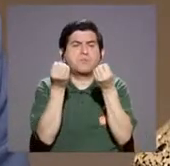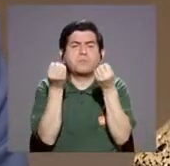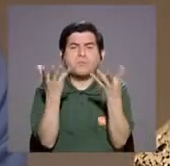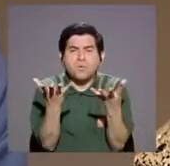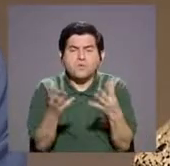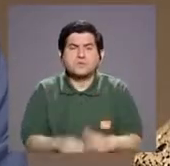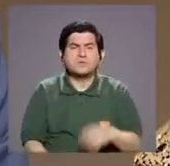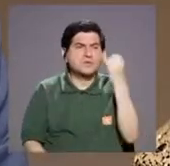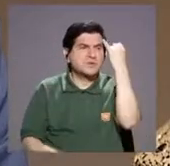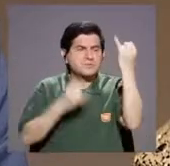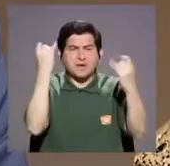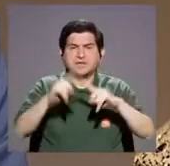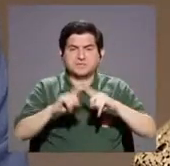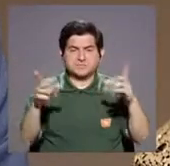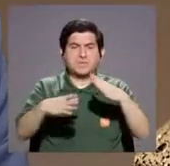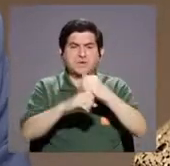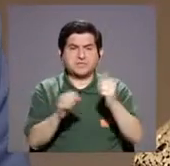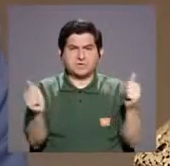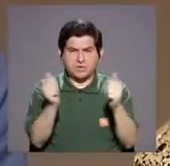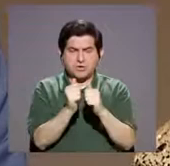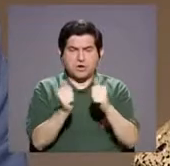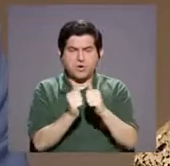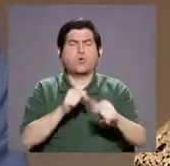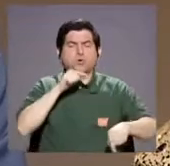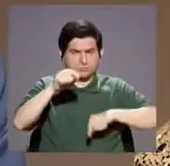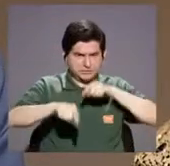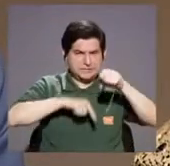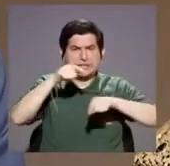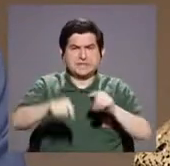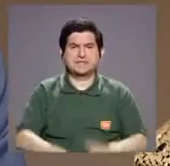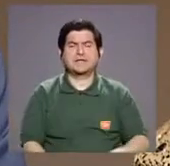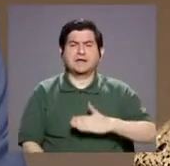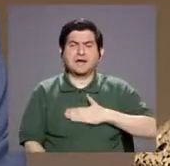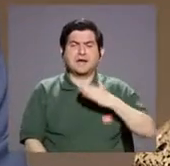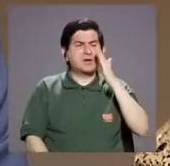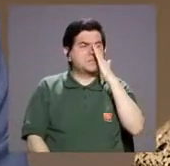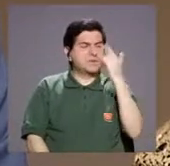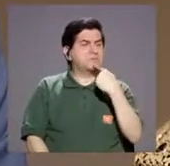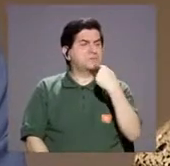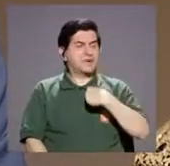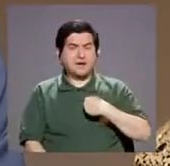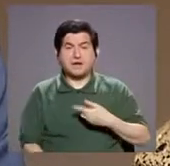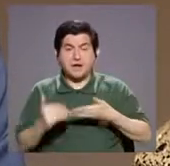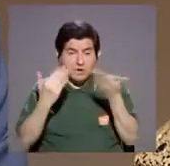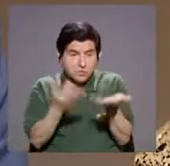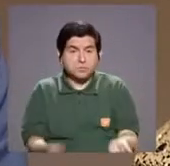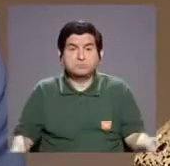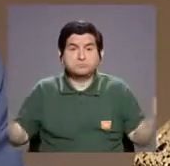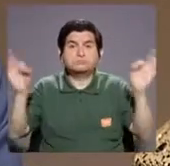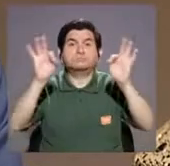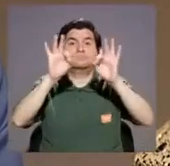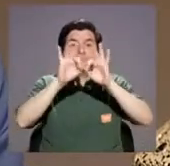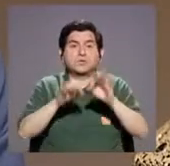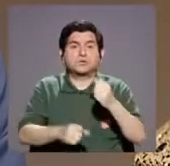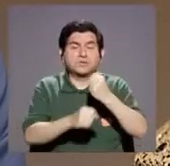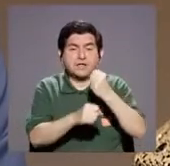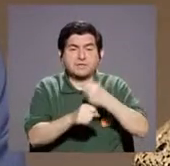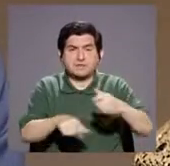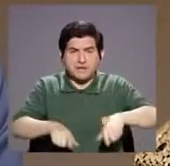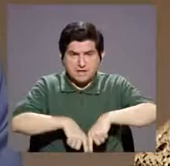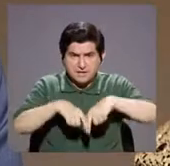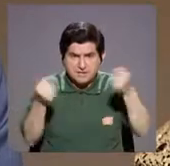tenemos la licencia de ser lo suficientemente críticos y mi mamá siempre me ha dicho que una de las cosas fundamentales de la labor periodística